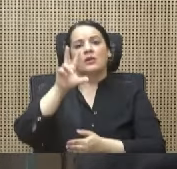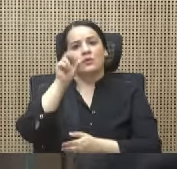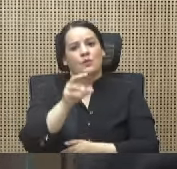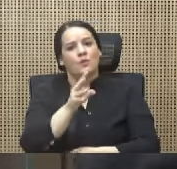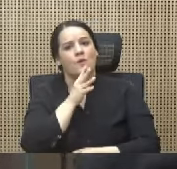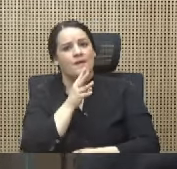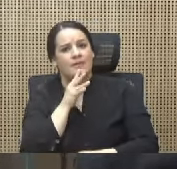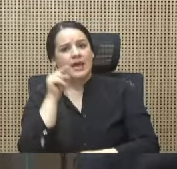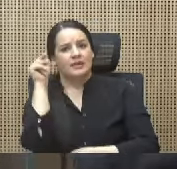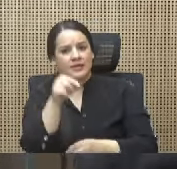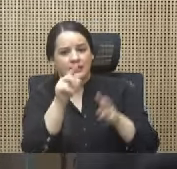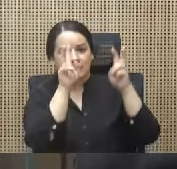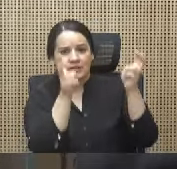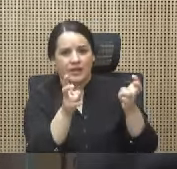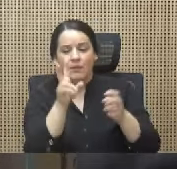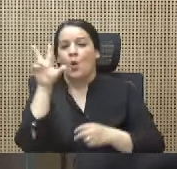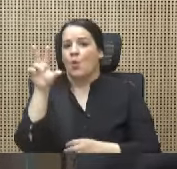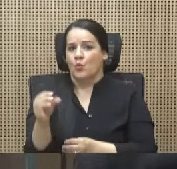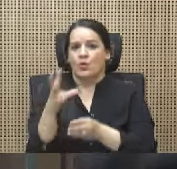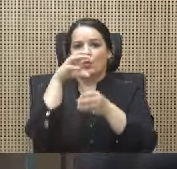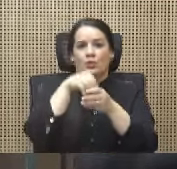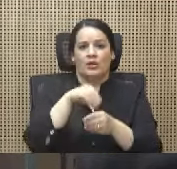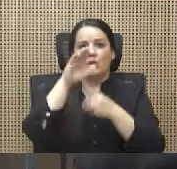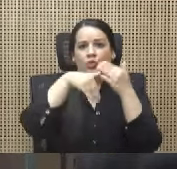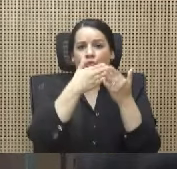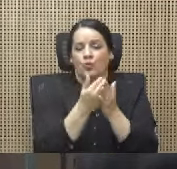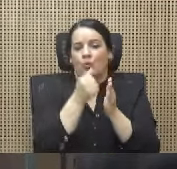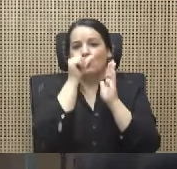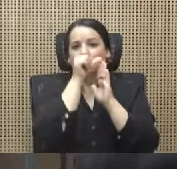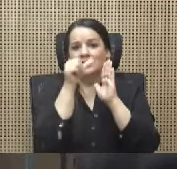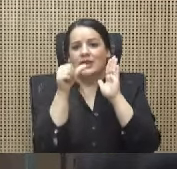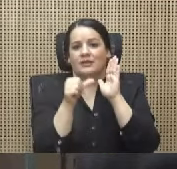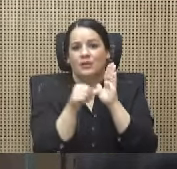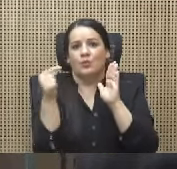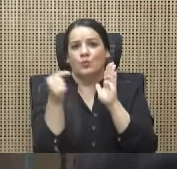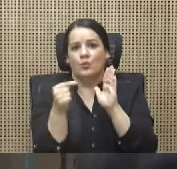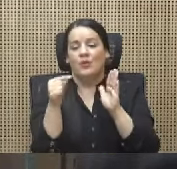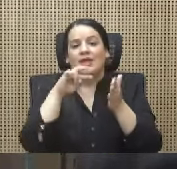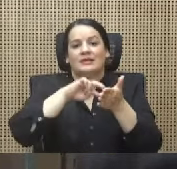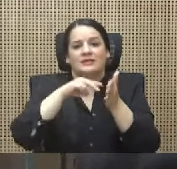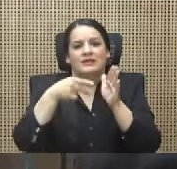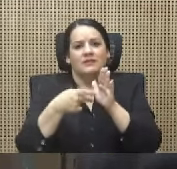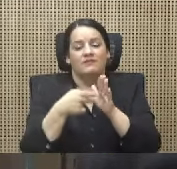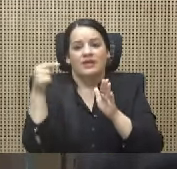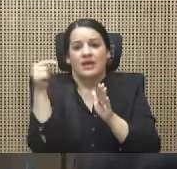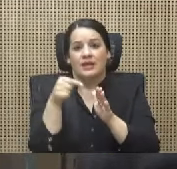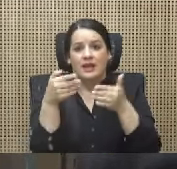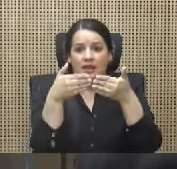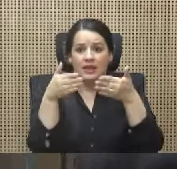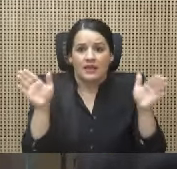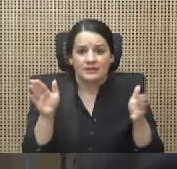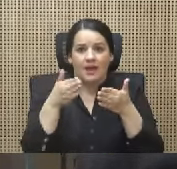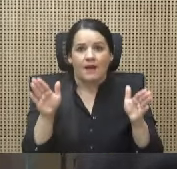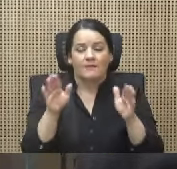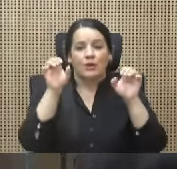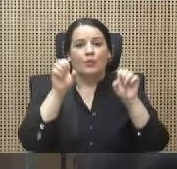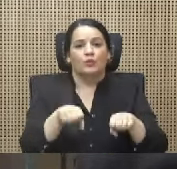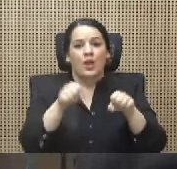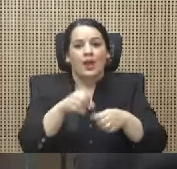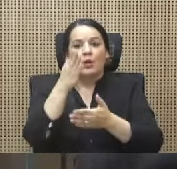ello o el no incluirlo en todo su articulado es abrir la posibilidad de que en algunos momentos